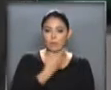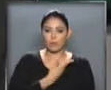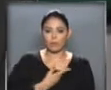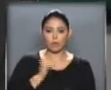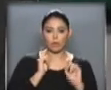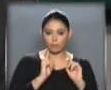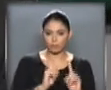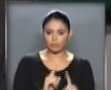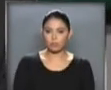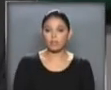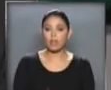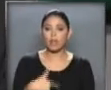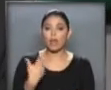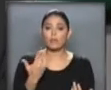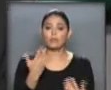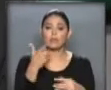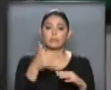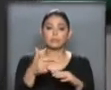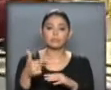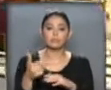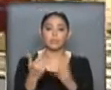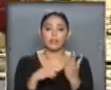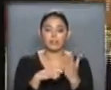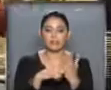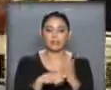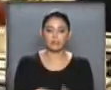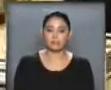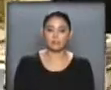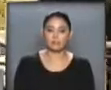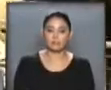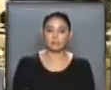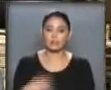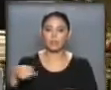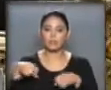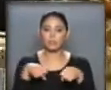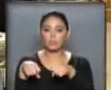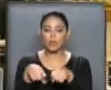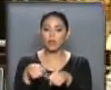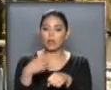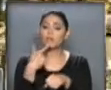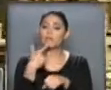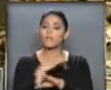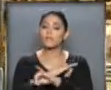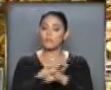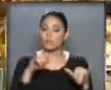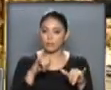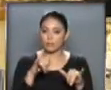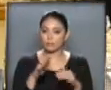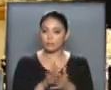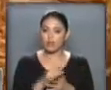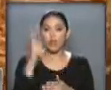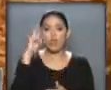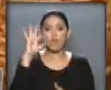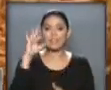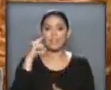se descarta la inclusión de cortes populares de carne. Desde el sector supermercadista confirmaron que el entendimiento será por